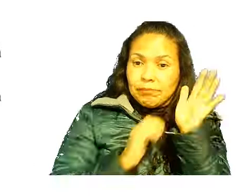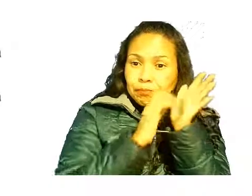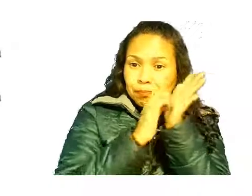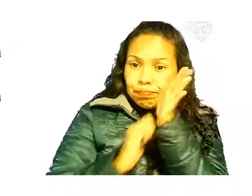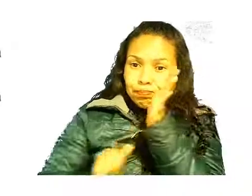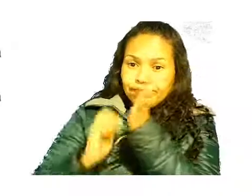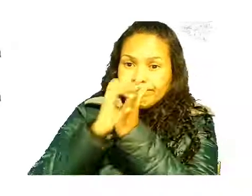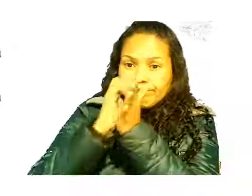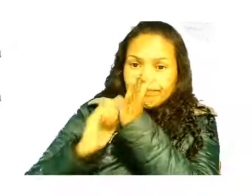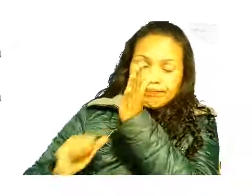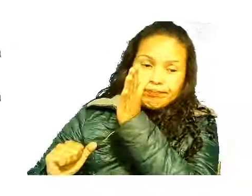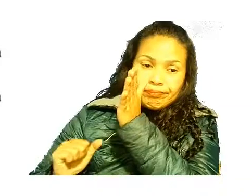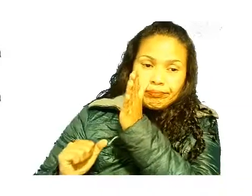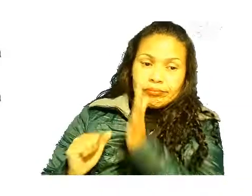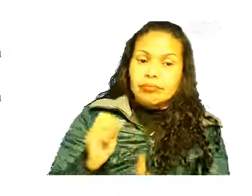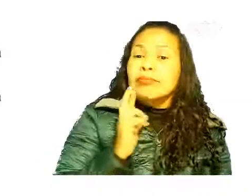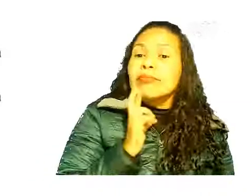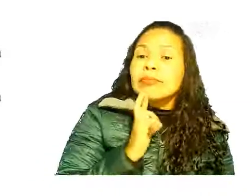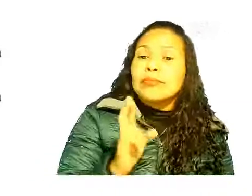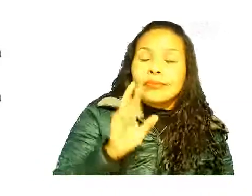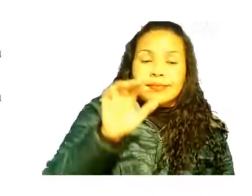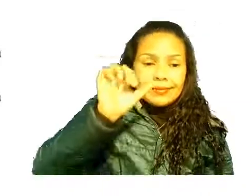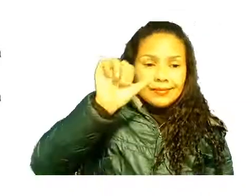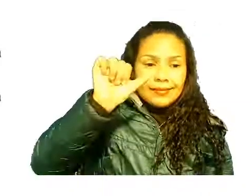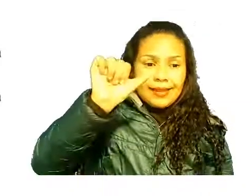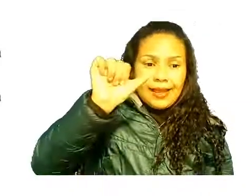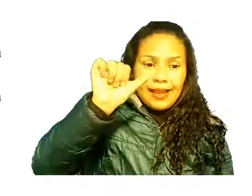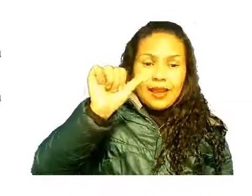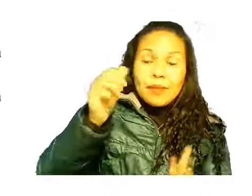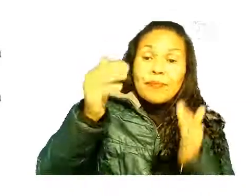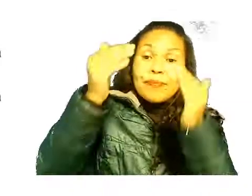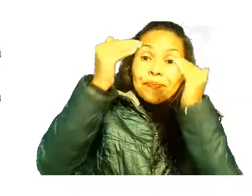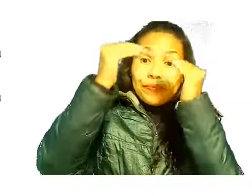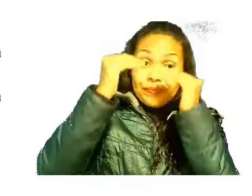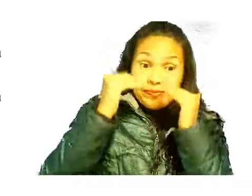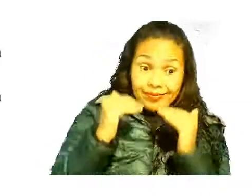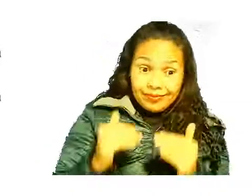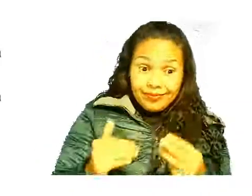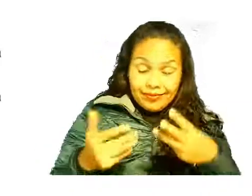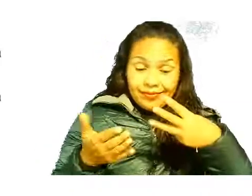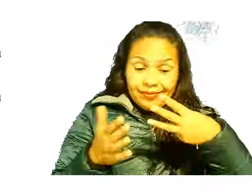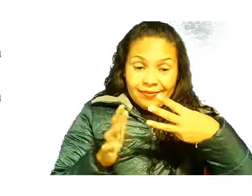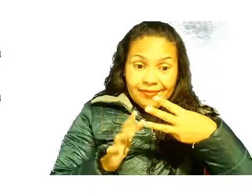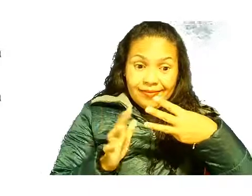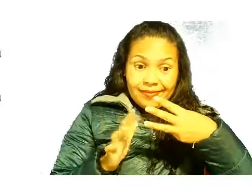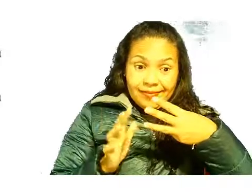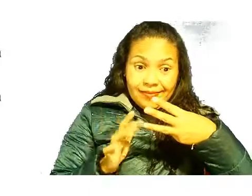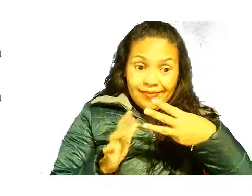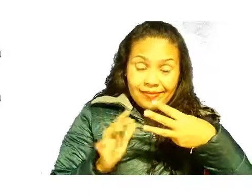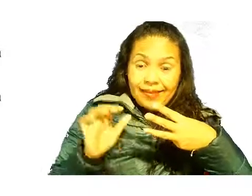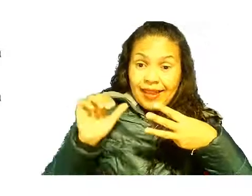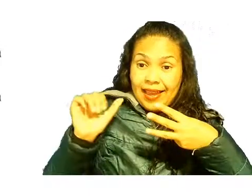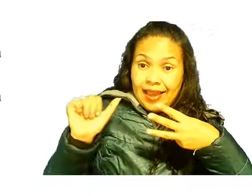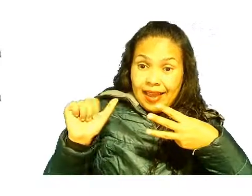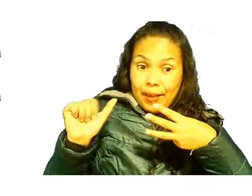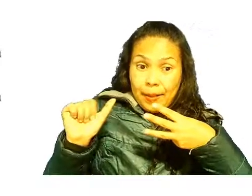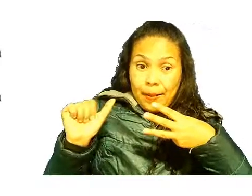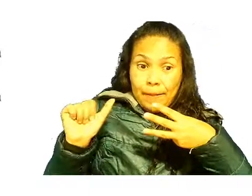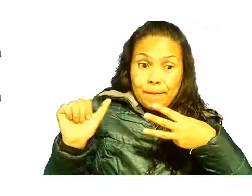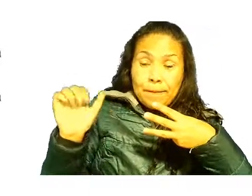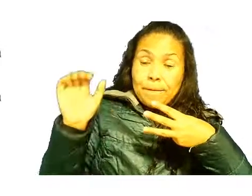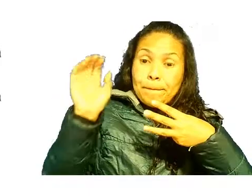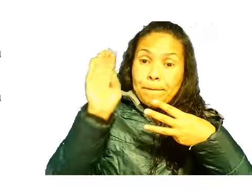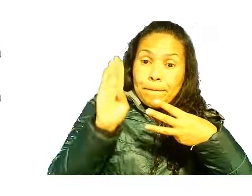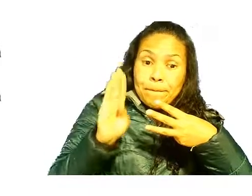solamente la A. En el segundo término, que es B factor de X menos Y, si lo dividimos por